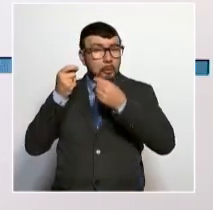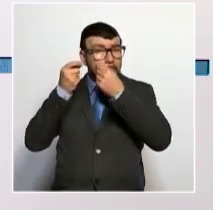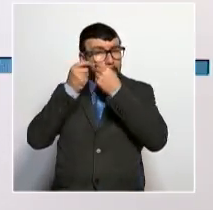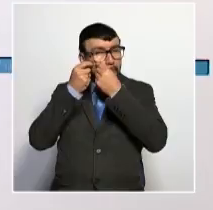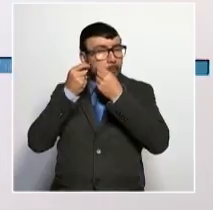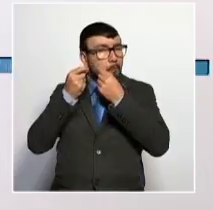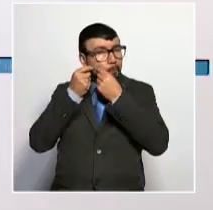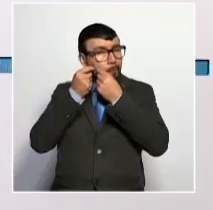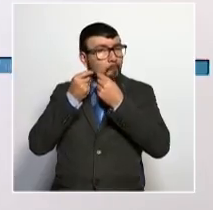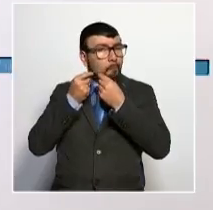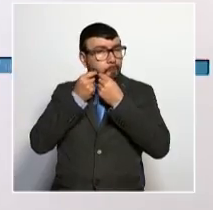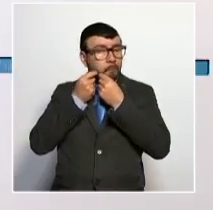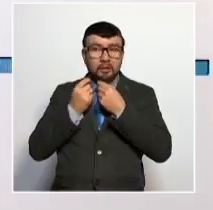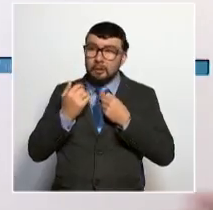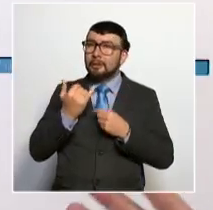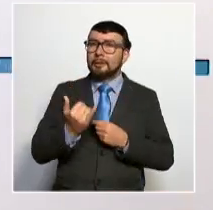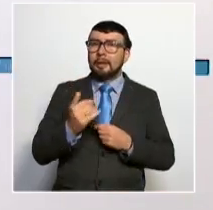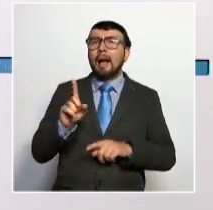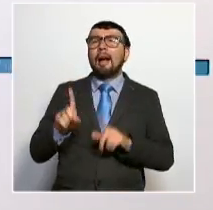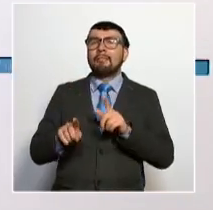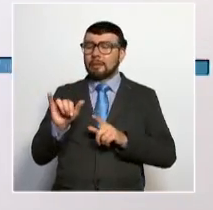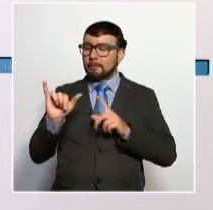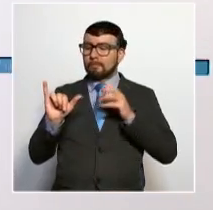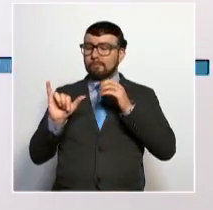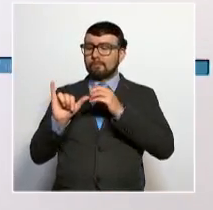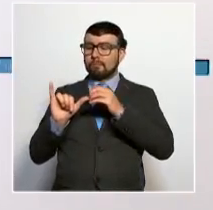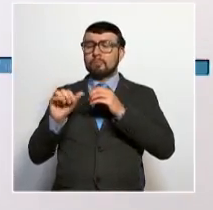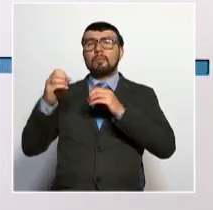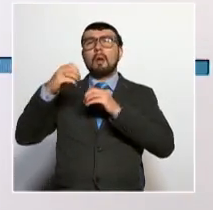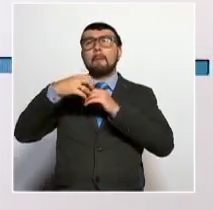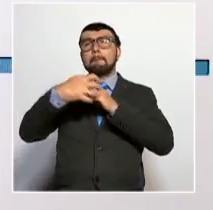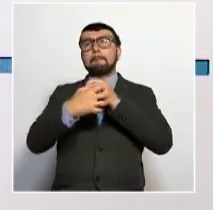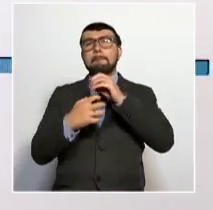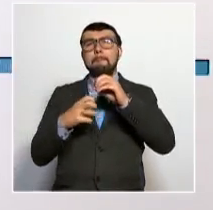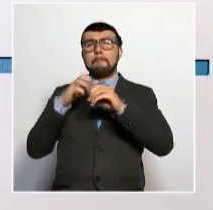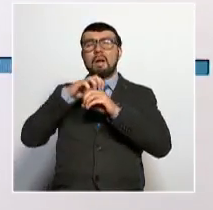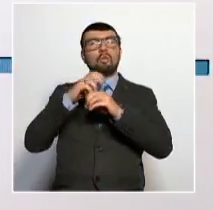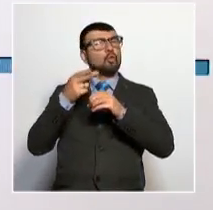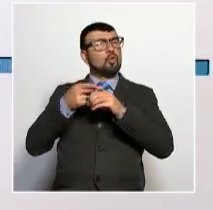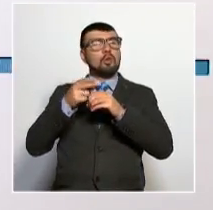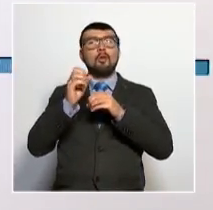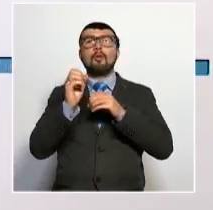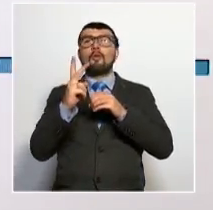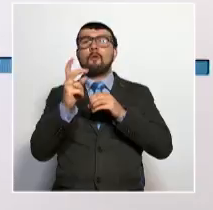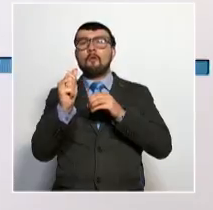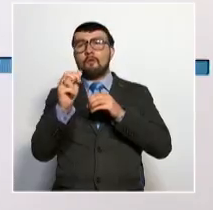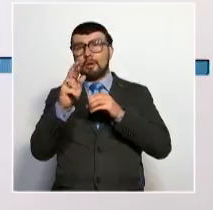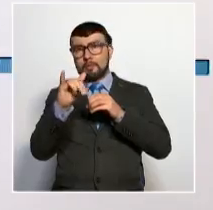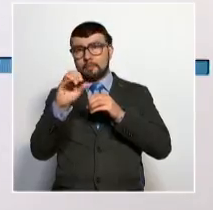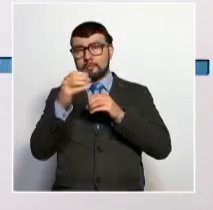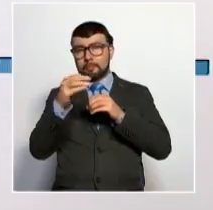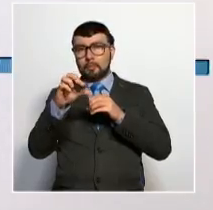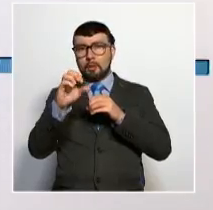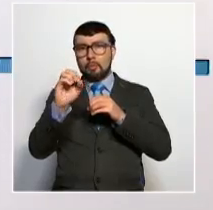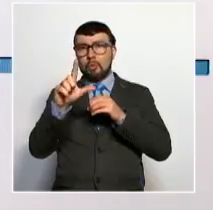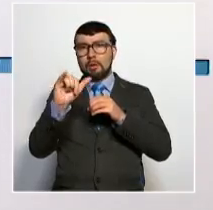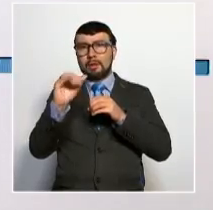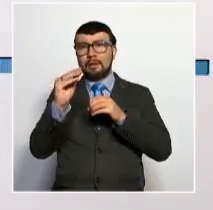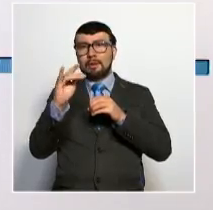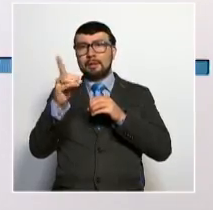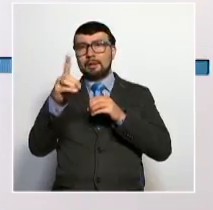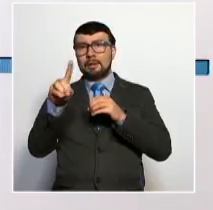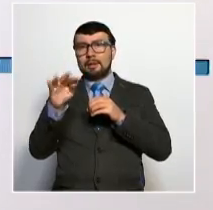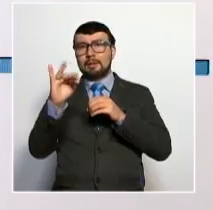una enfermedad frecuente que es el ovario poliquístico. Cuando hay ovarios poliquísticos, las mujeres tienden a producir más